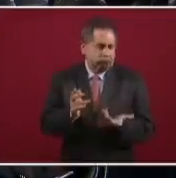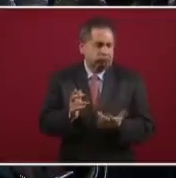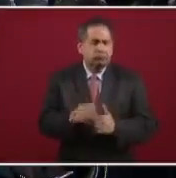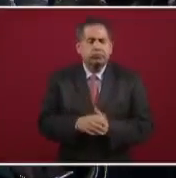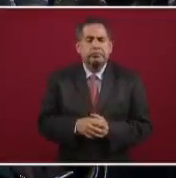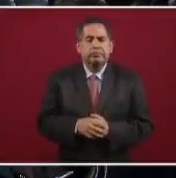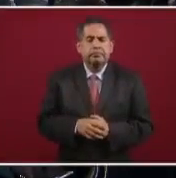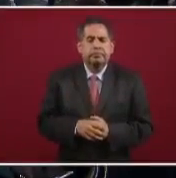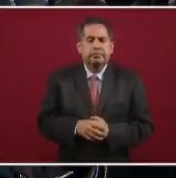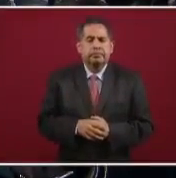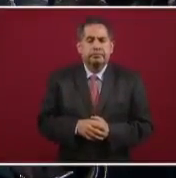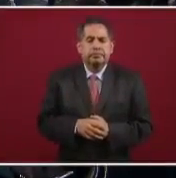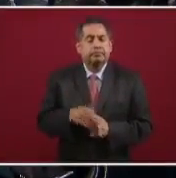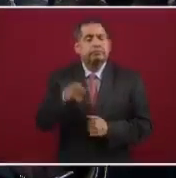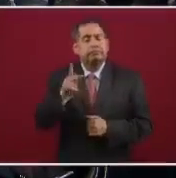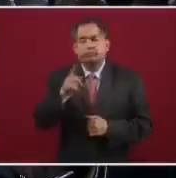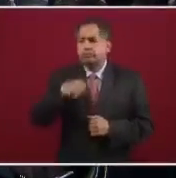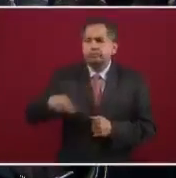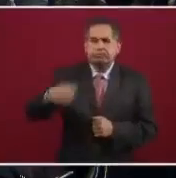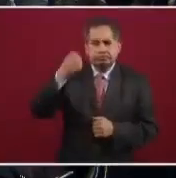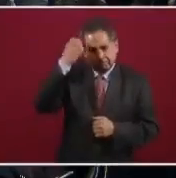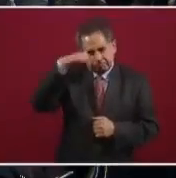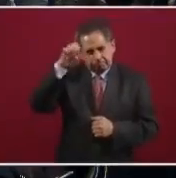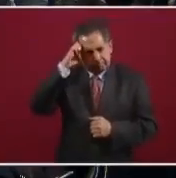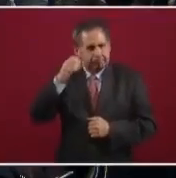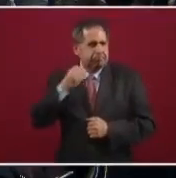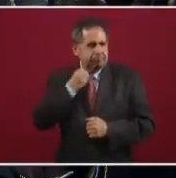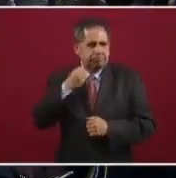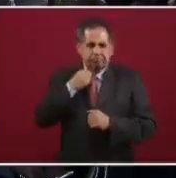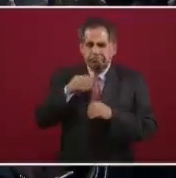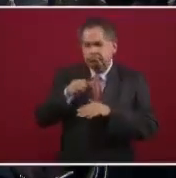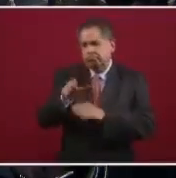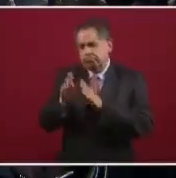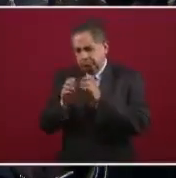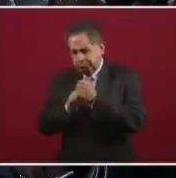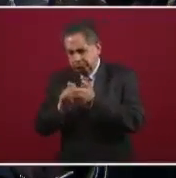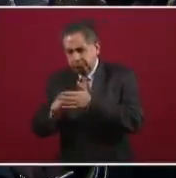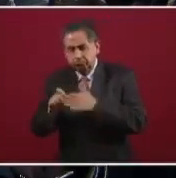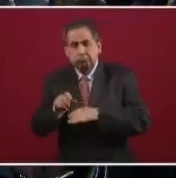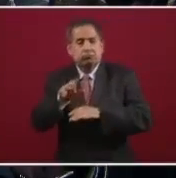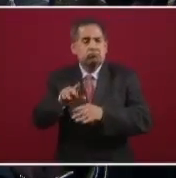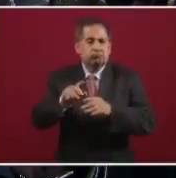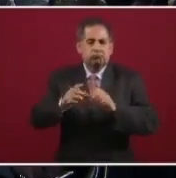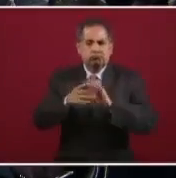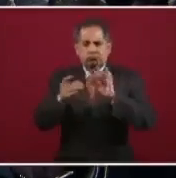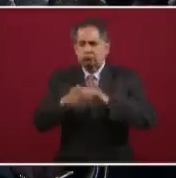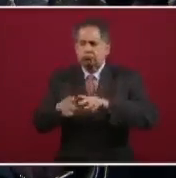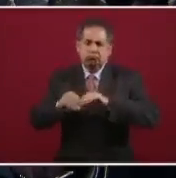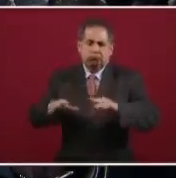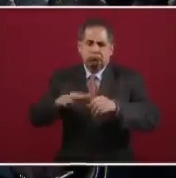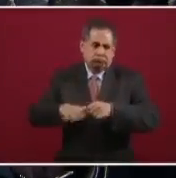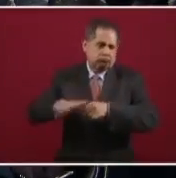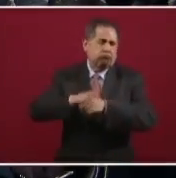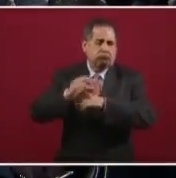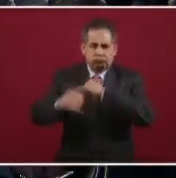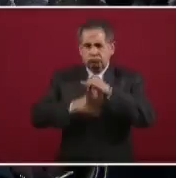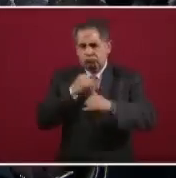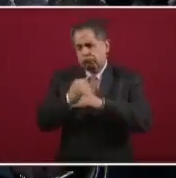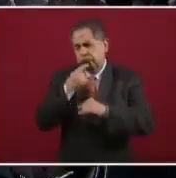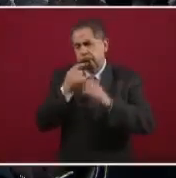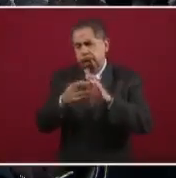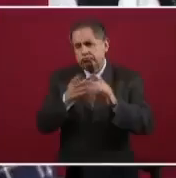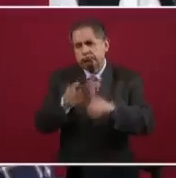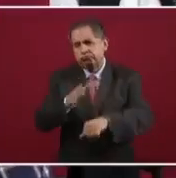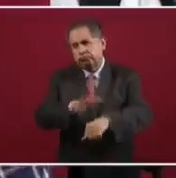los expertos, abogados, constitucionalistas, incluso en editoriales de medios locales e internacionales,